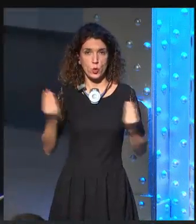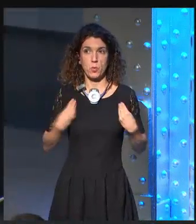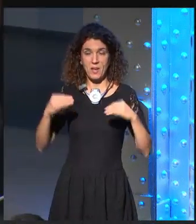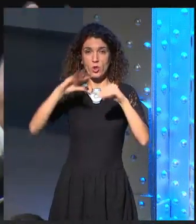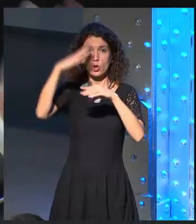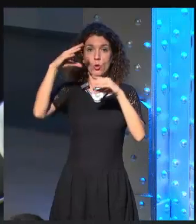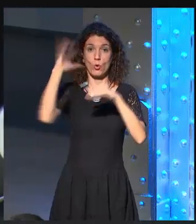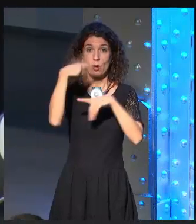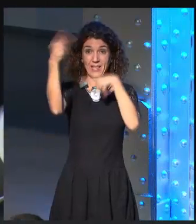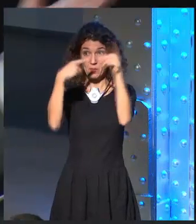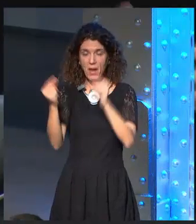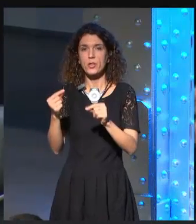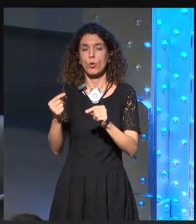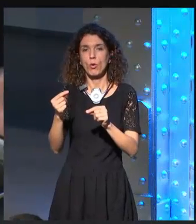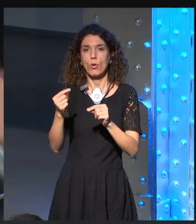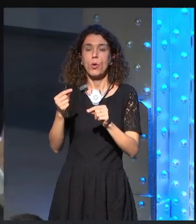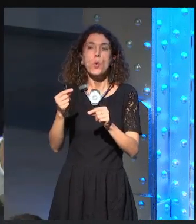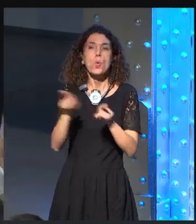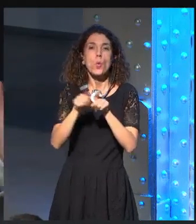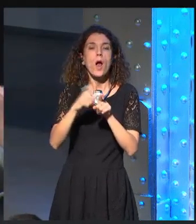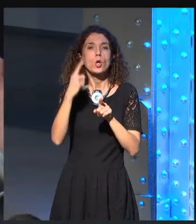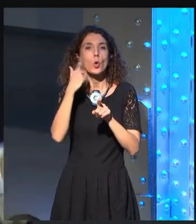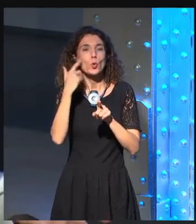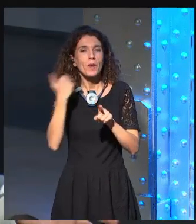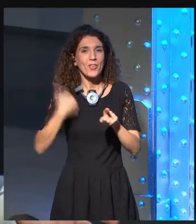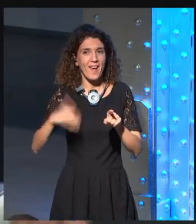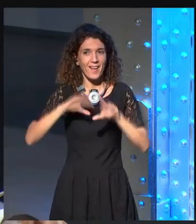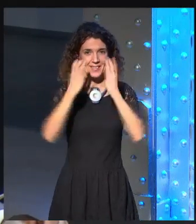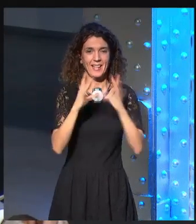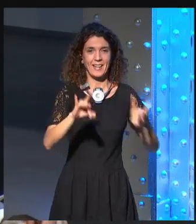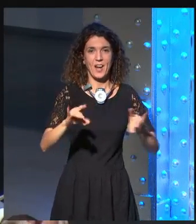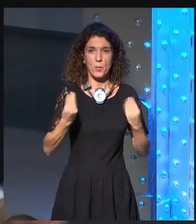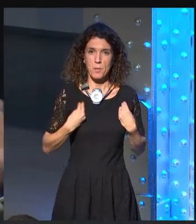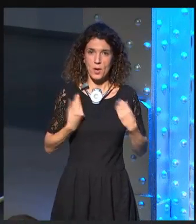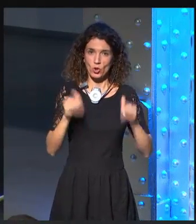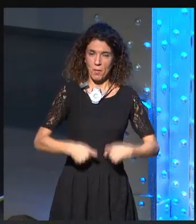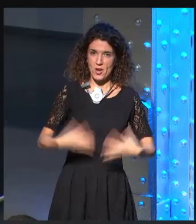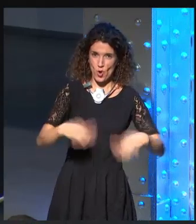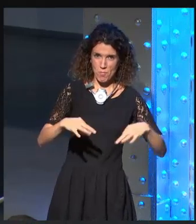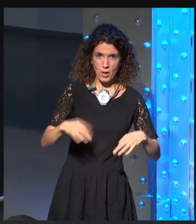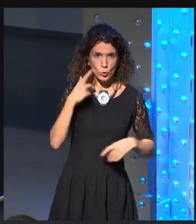entero en el espacio. ¿Eso perdura más? ¿Se ha acostumbrado usted ya a vivir en la Tierra otra vez?